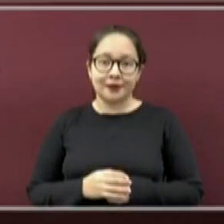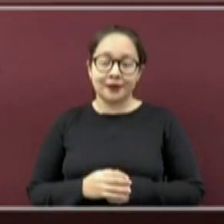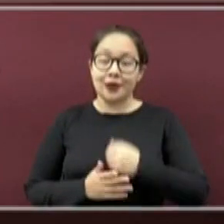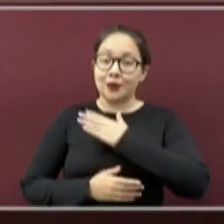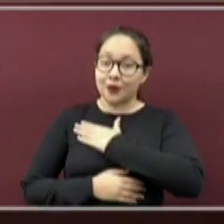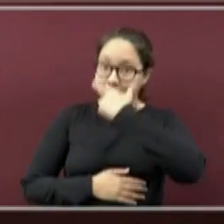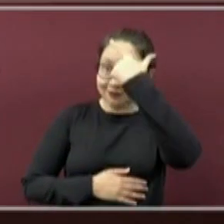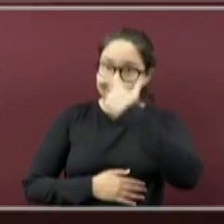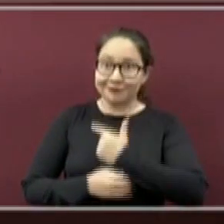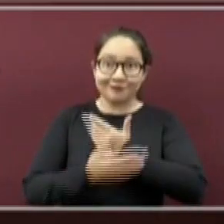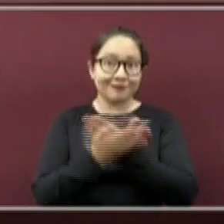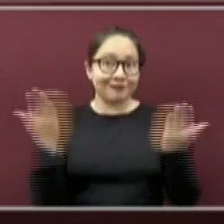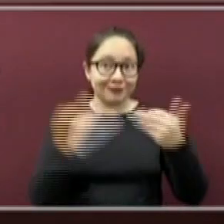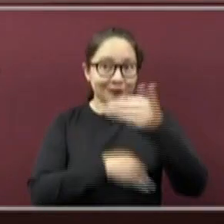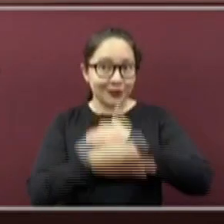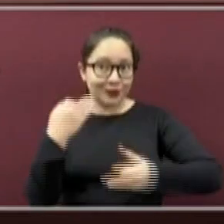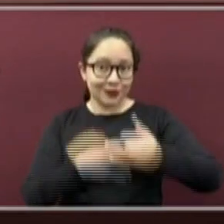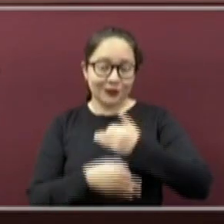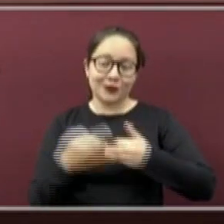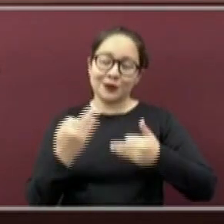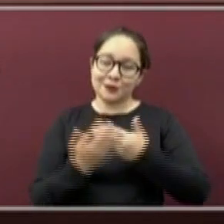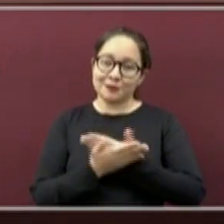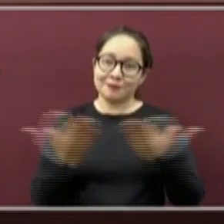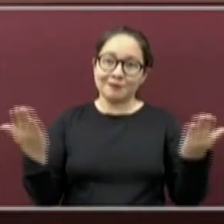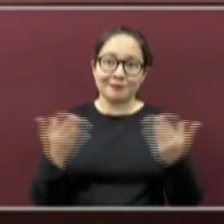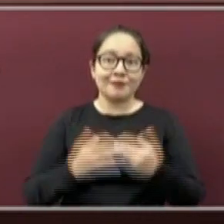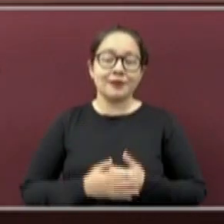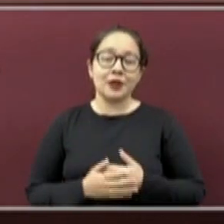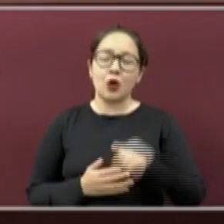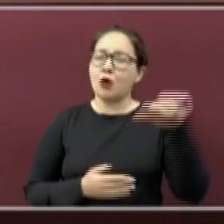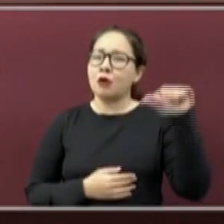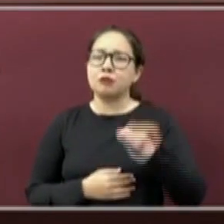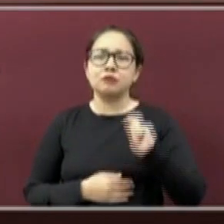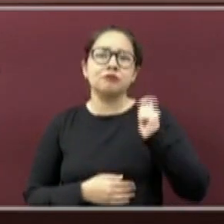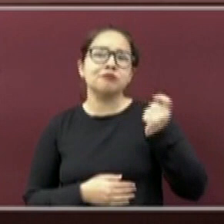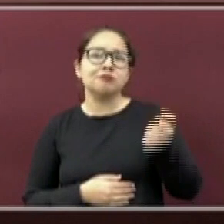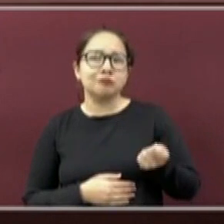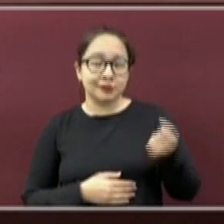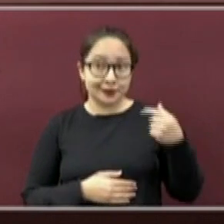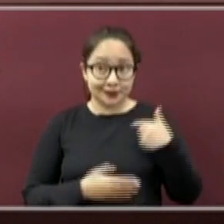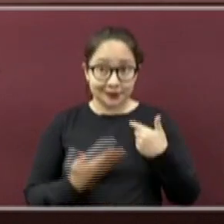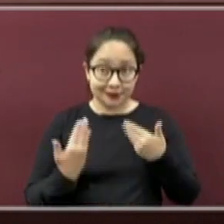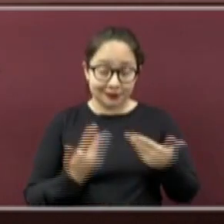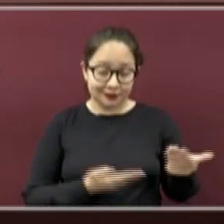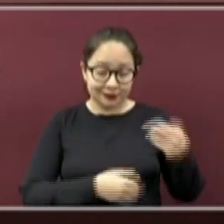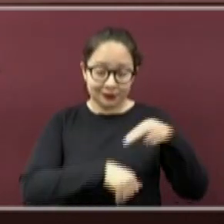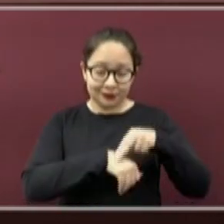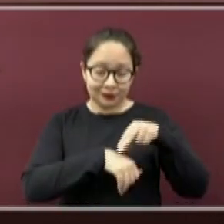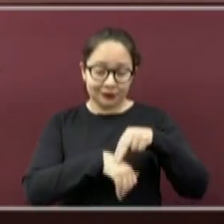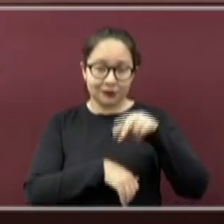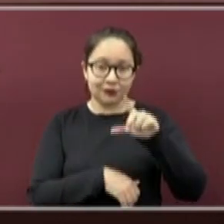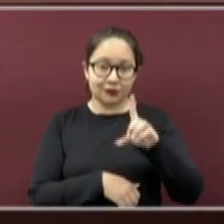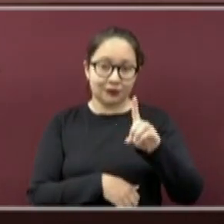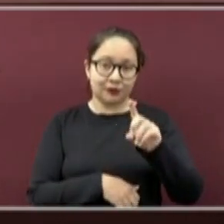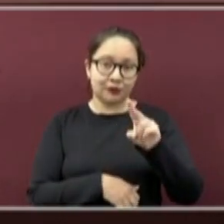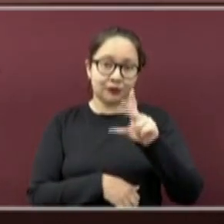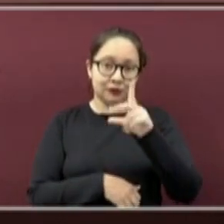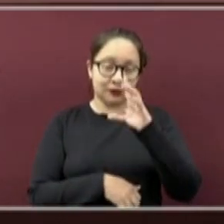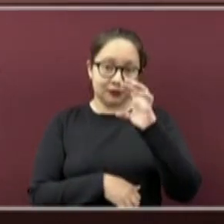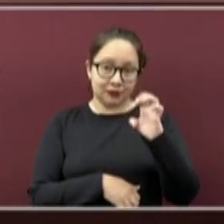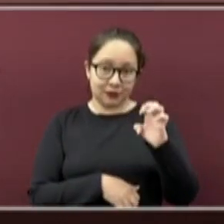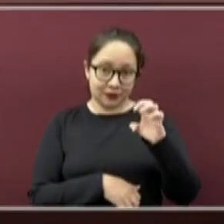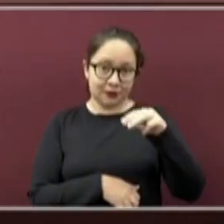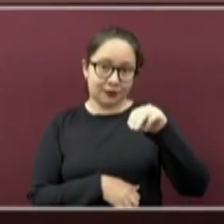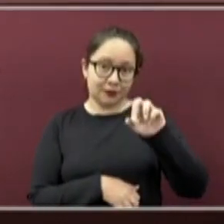Muy buenas noches, tengan todas y todos ustedes. El día de hoy nos encontramos la doctora Dulce María Espejo Guevara, jefa del Departamento